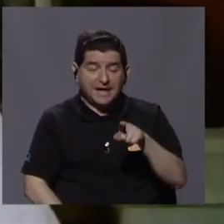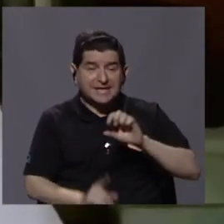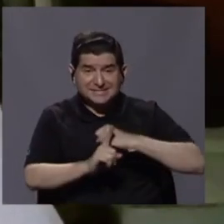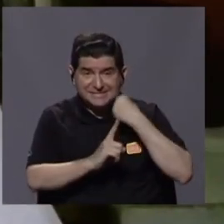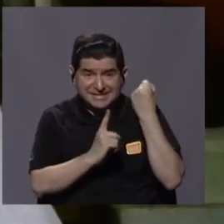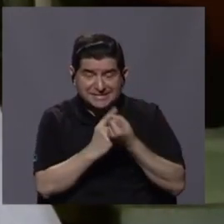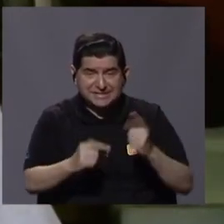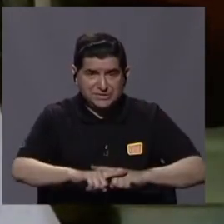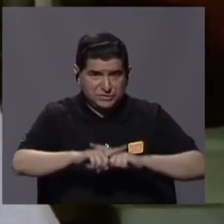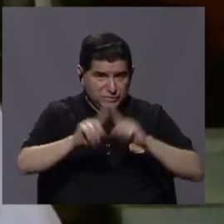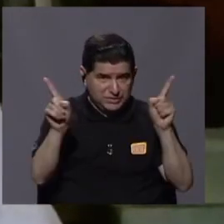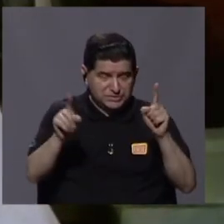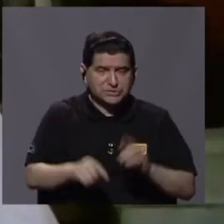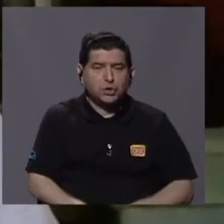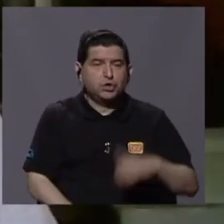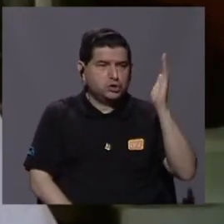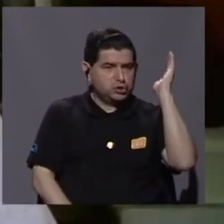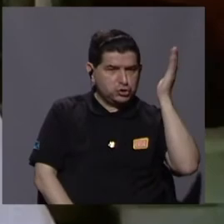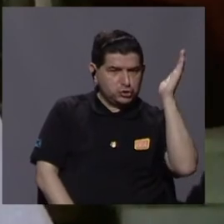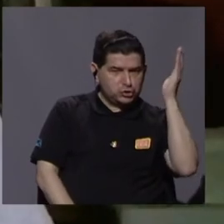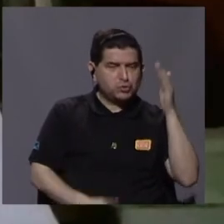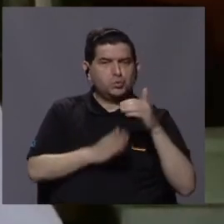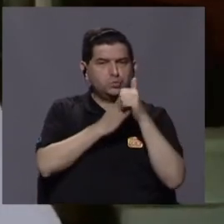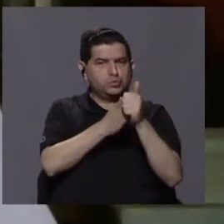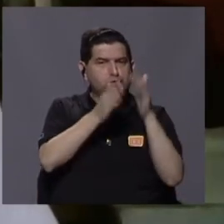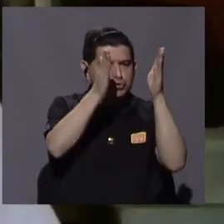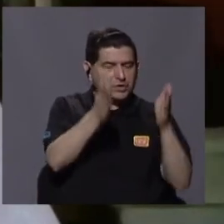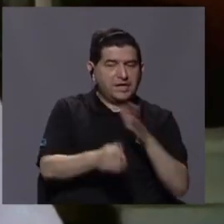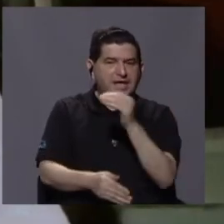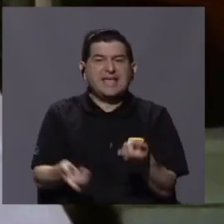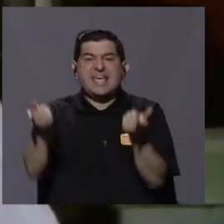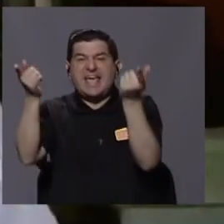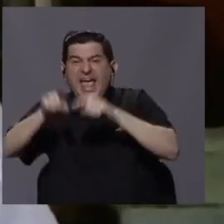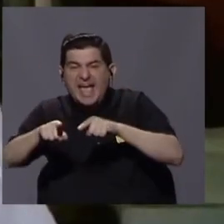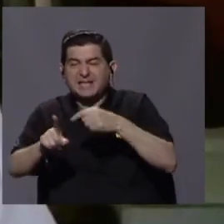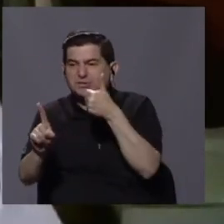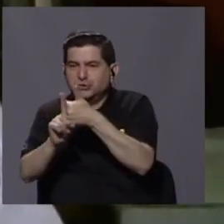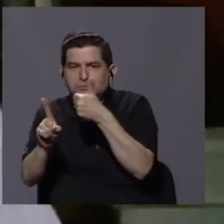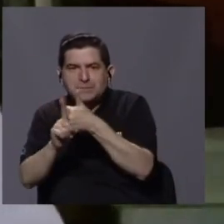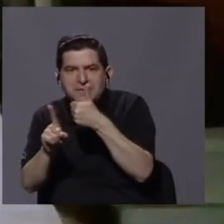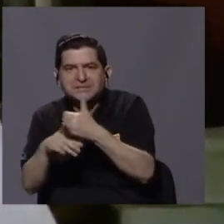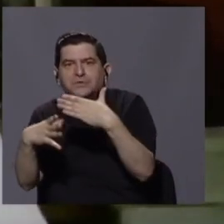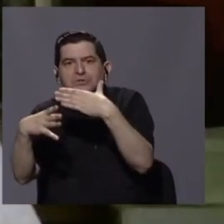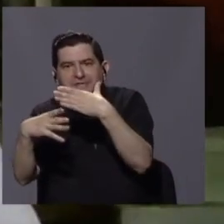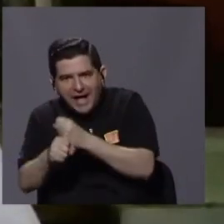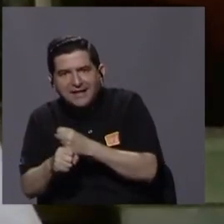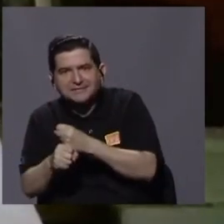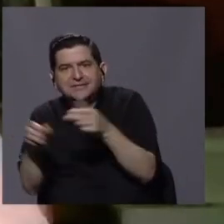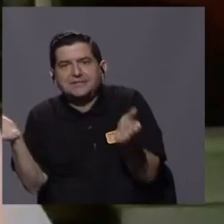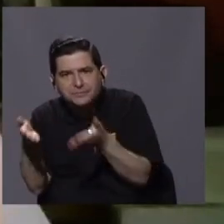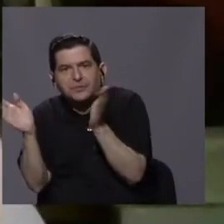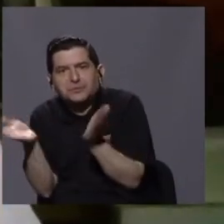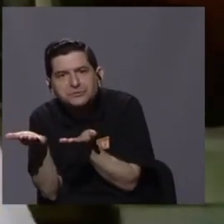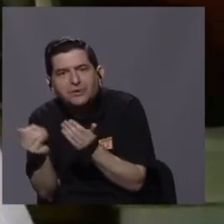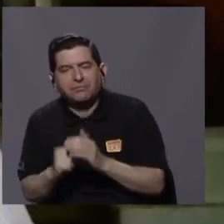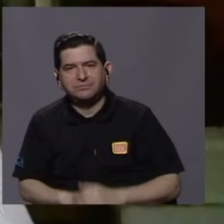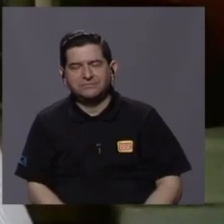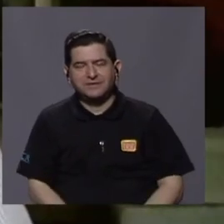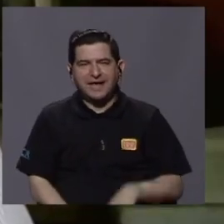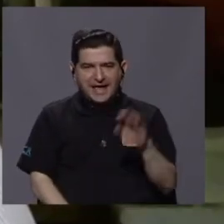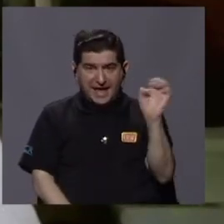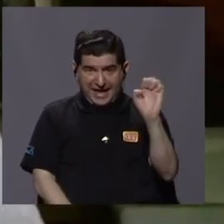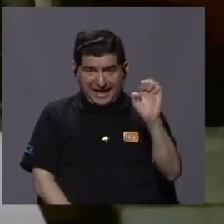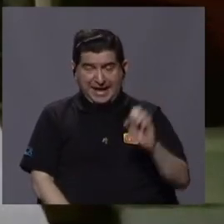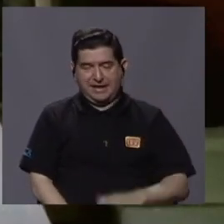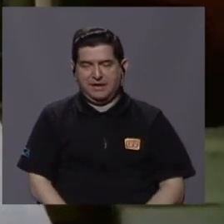que existe entre el discurso de los líderes y los hechos que ellos mismos están promoviendo en enero